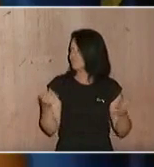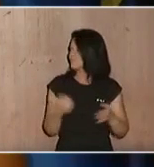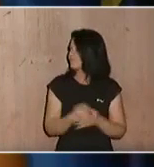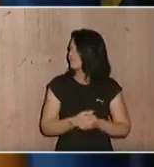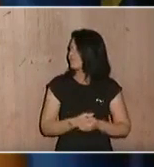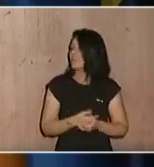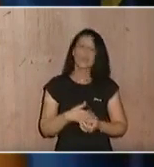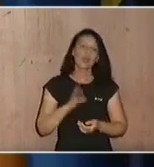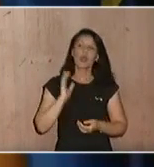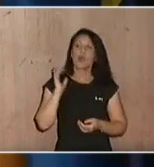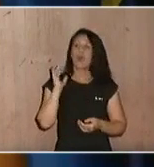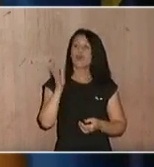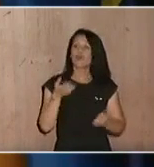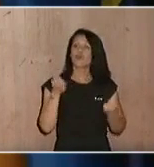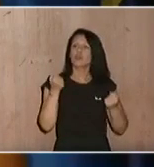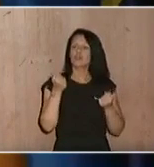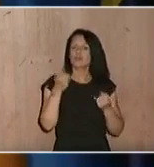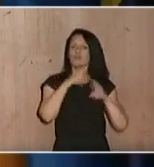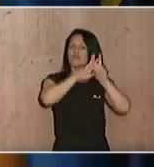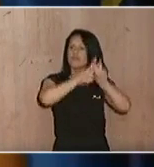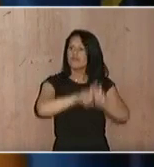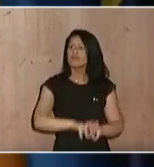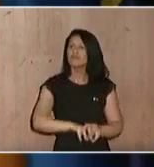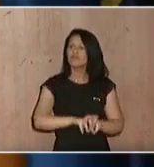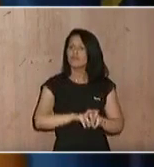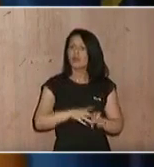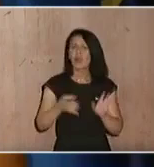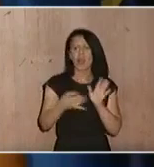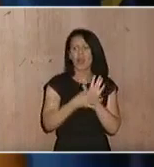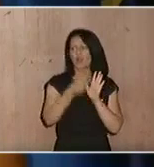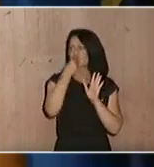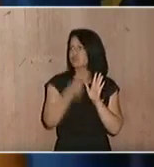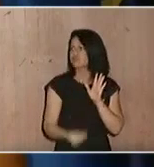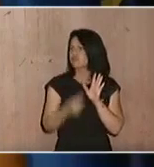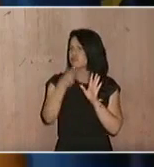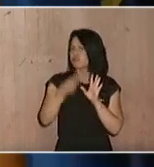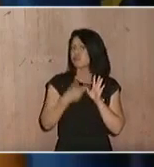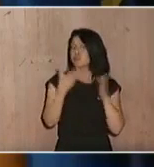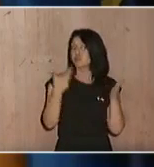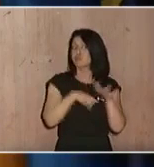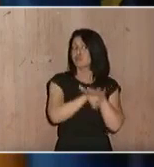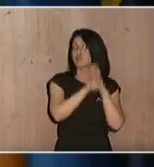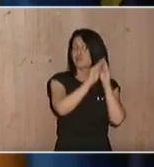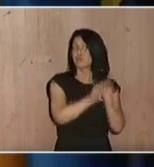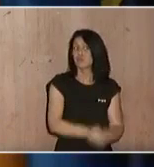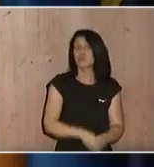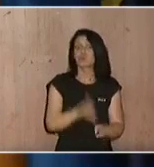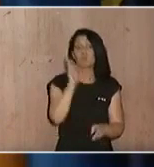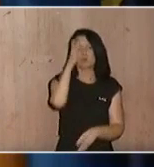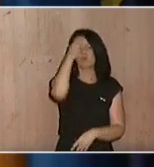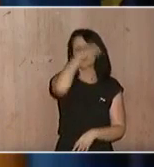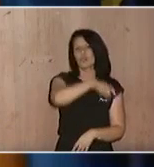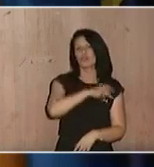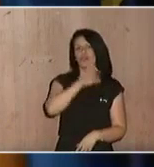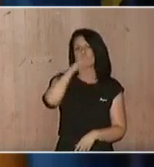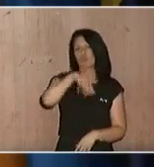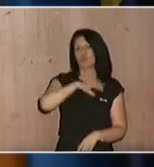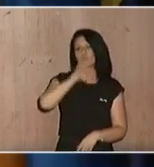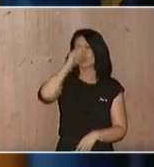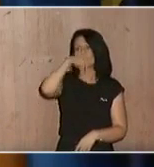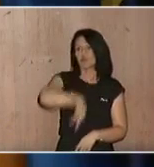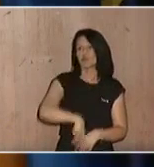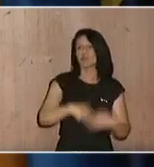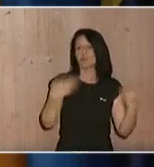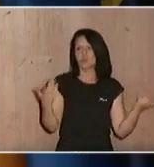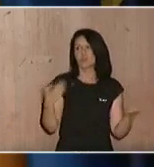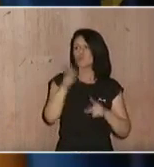el impacto de una investigación de excelente calidad como la que desarrolla el profesor Thompson para la resolución